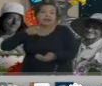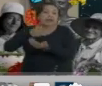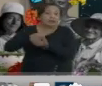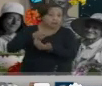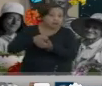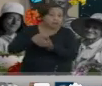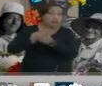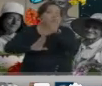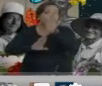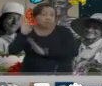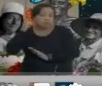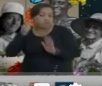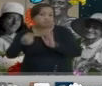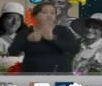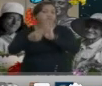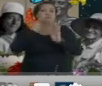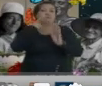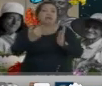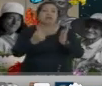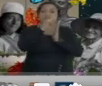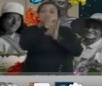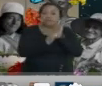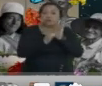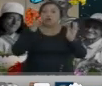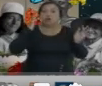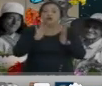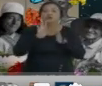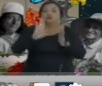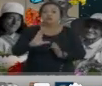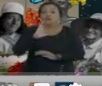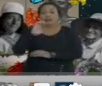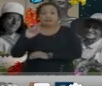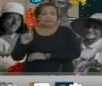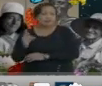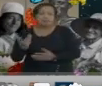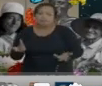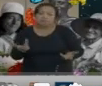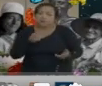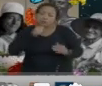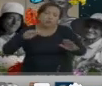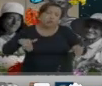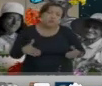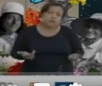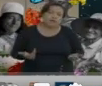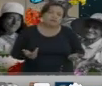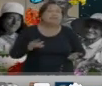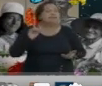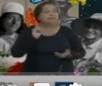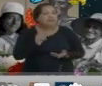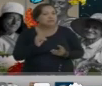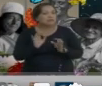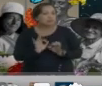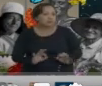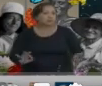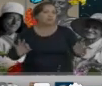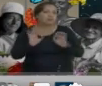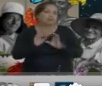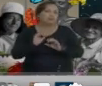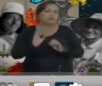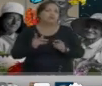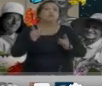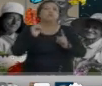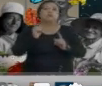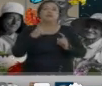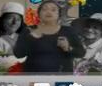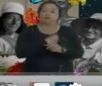marquen la agenda de de la institución Y creo que eso es es un valor importantísimo porque nosotros pues trabajamos